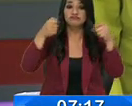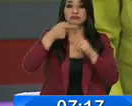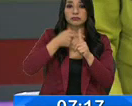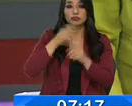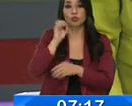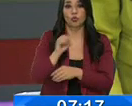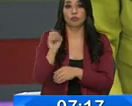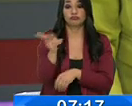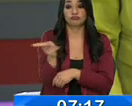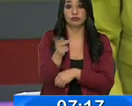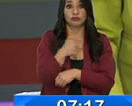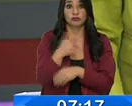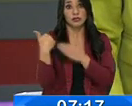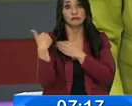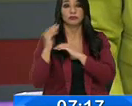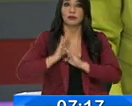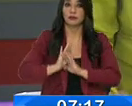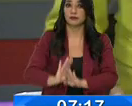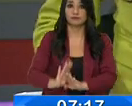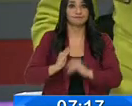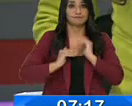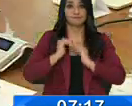Ambos deslindaron responsabilidades.